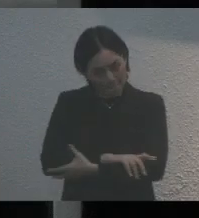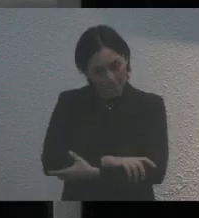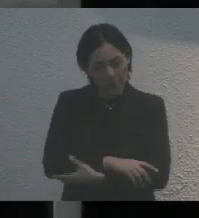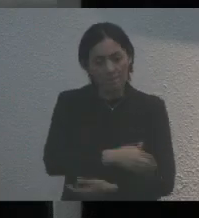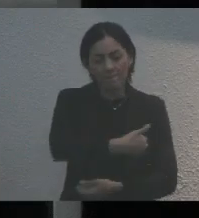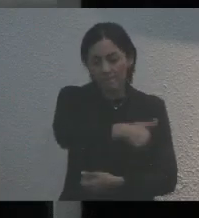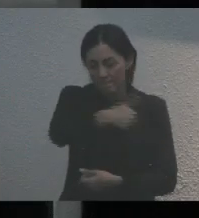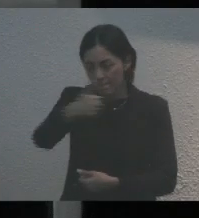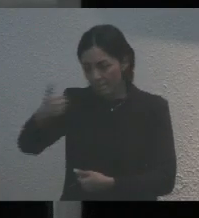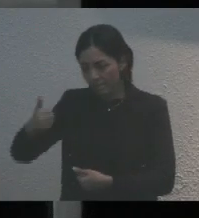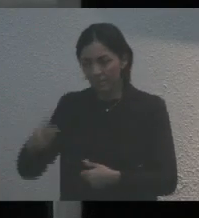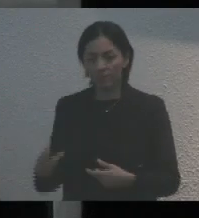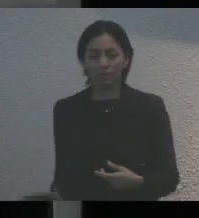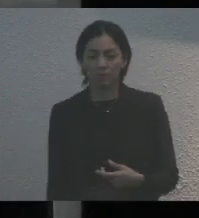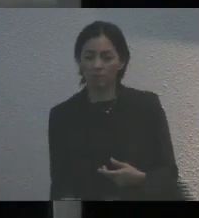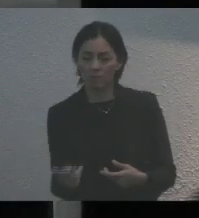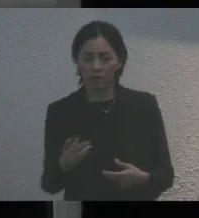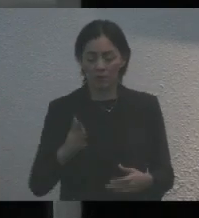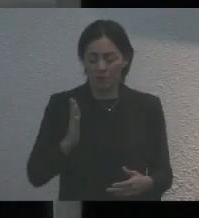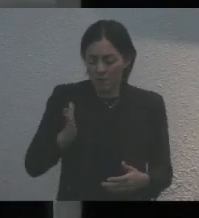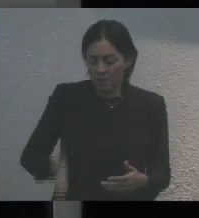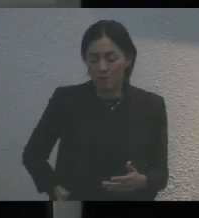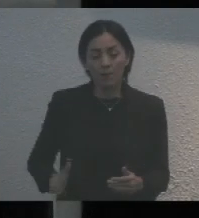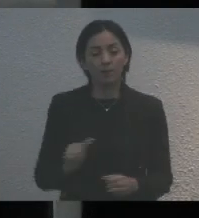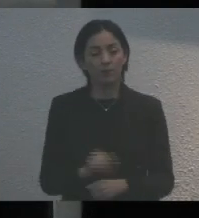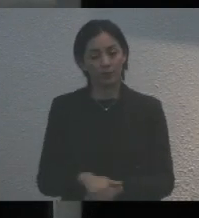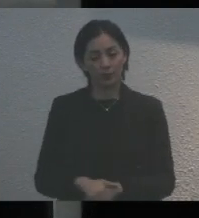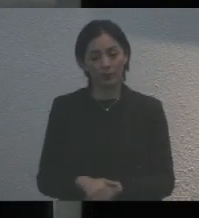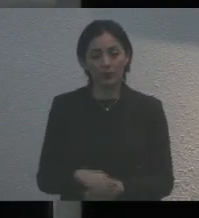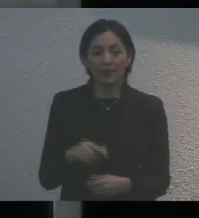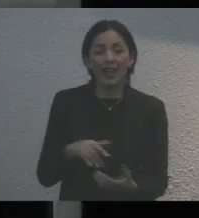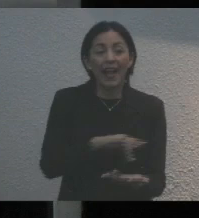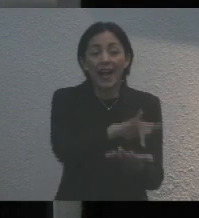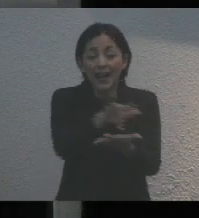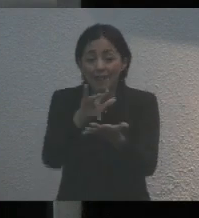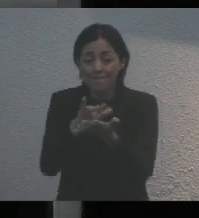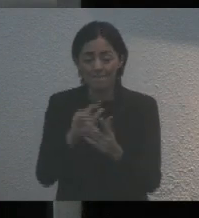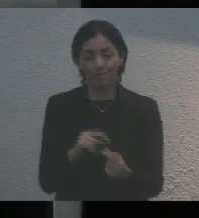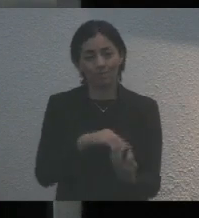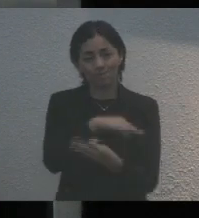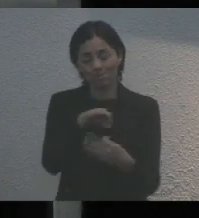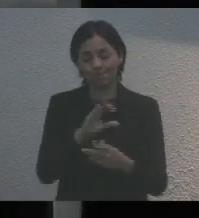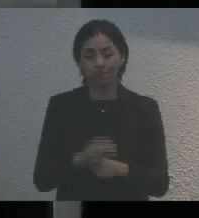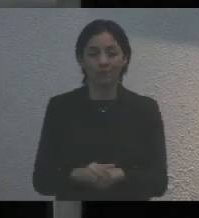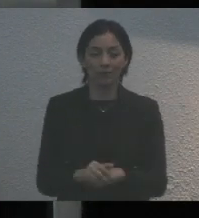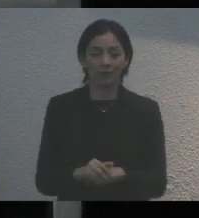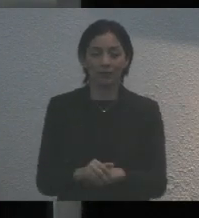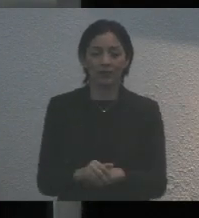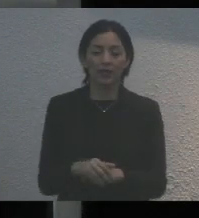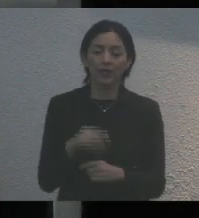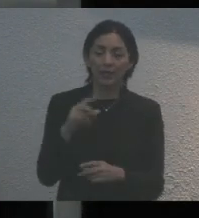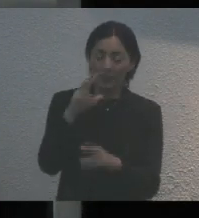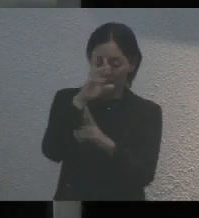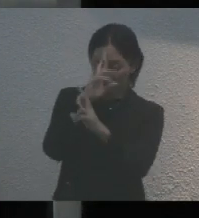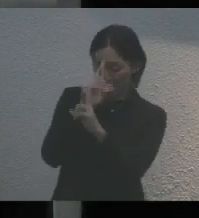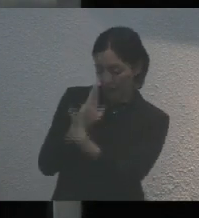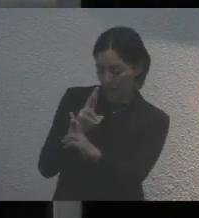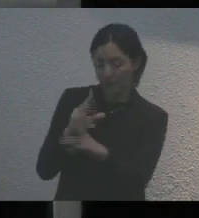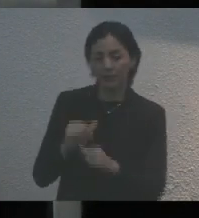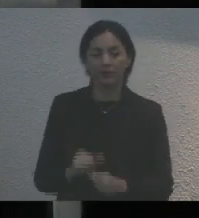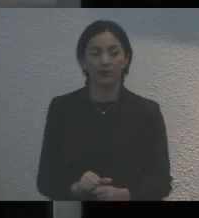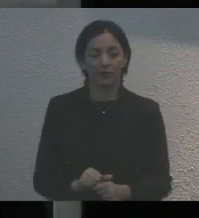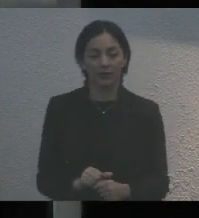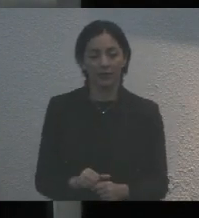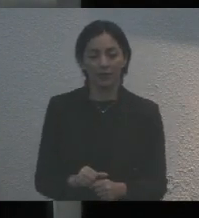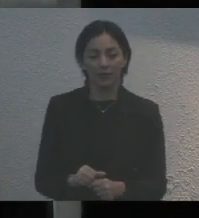cada uno de ellos, es un honor y es un orgullo. Agradezco infinitamente que se esté reconociendo y se